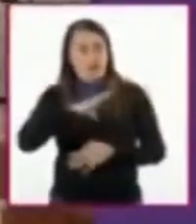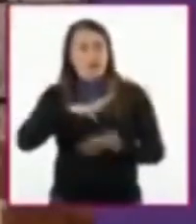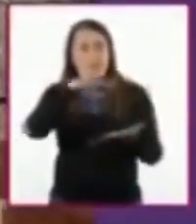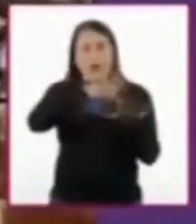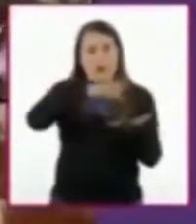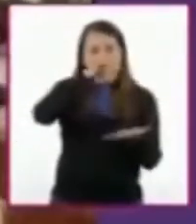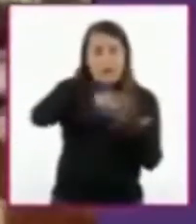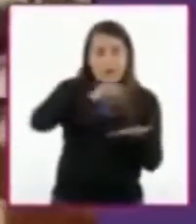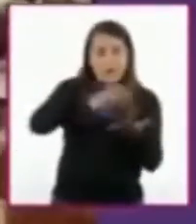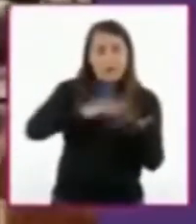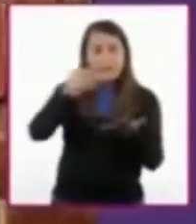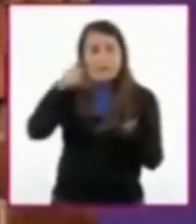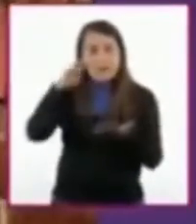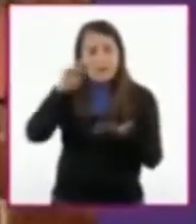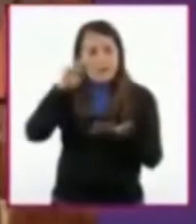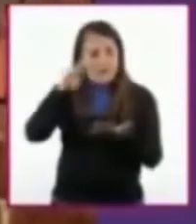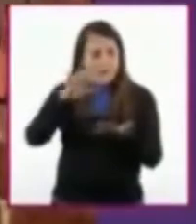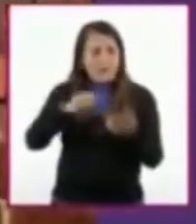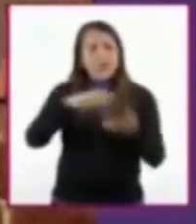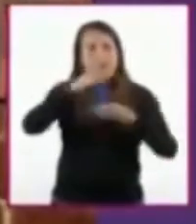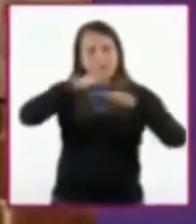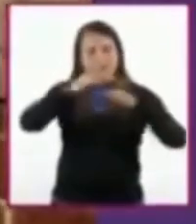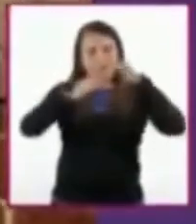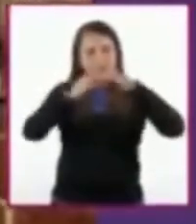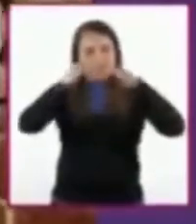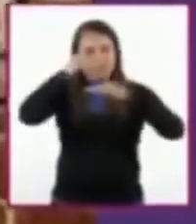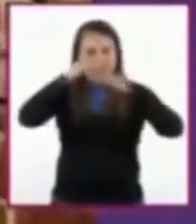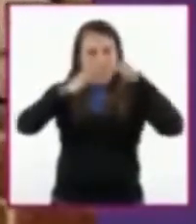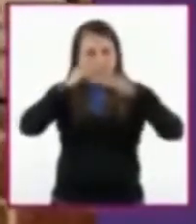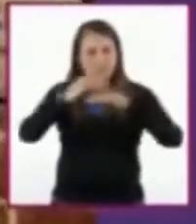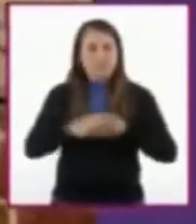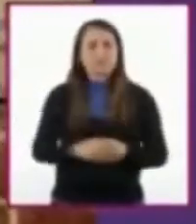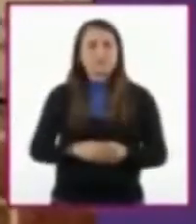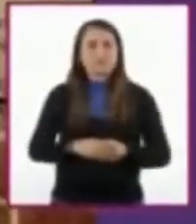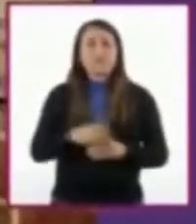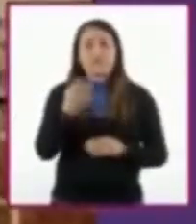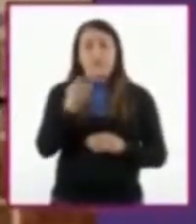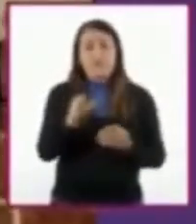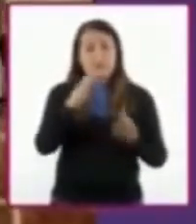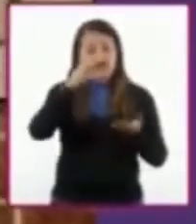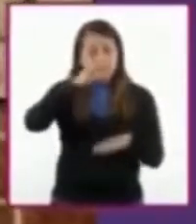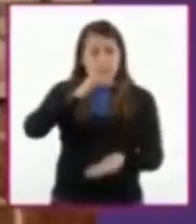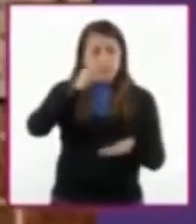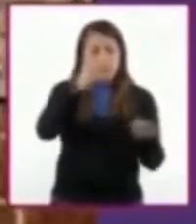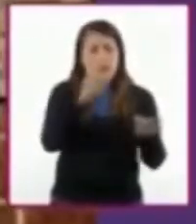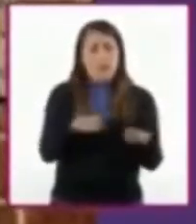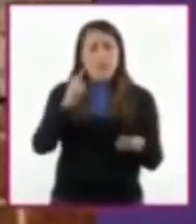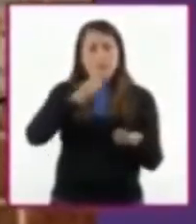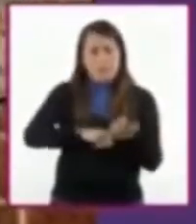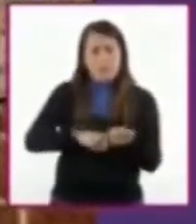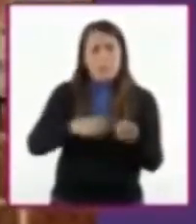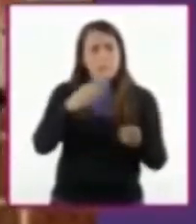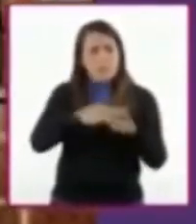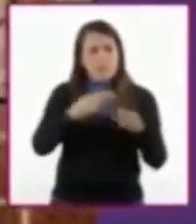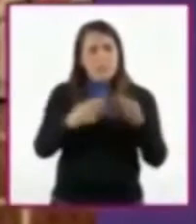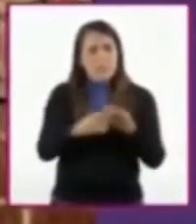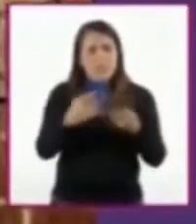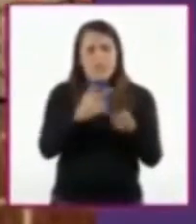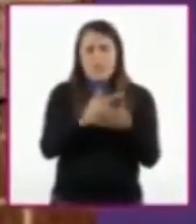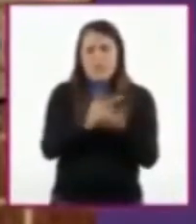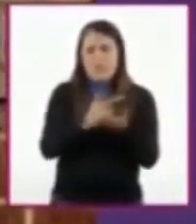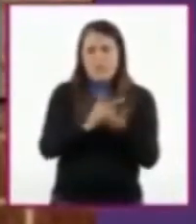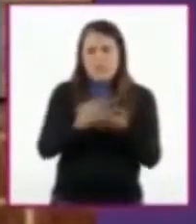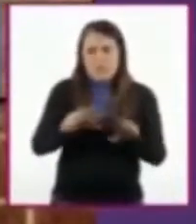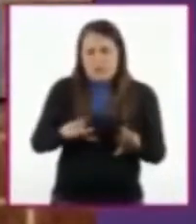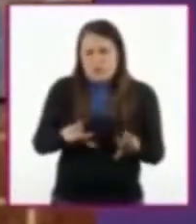arena, grava, ladrillos. Estos bultos contienen un material gris muy fino,